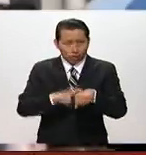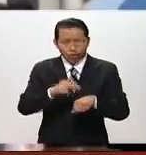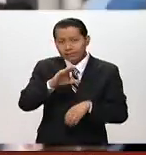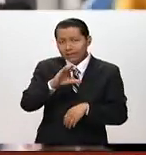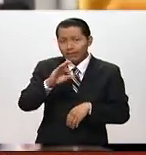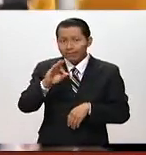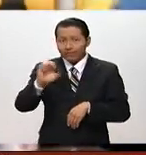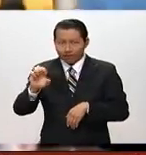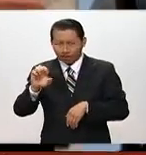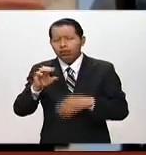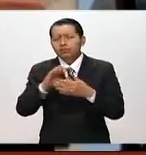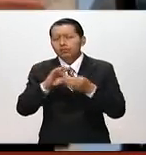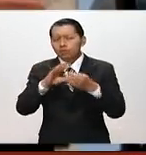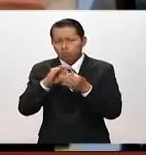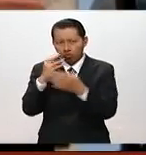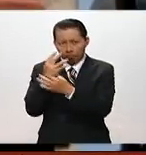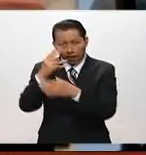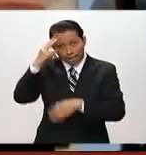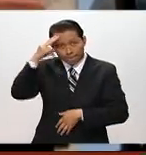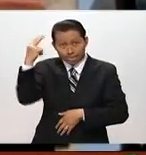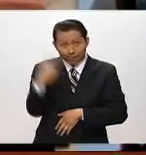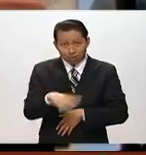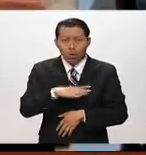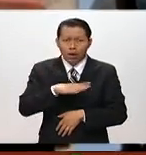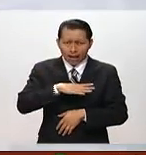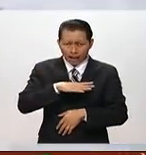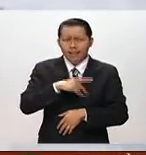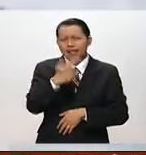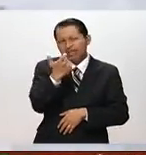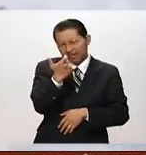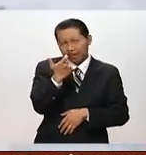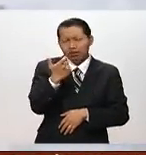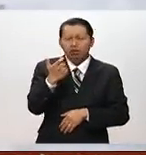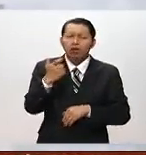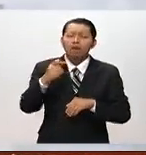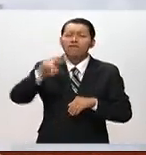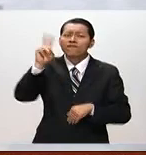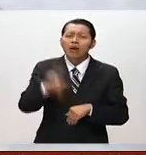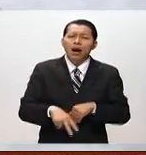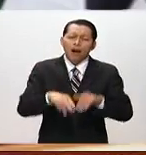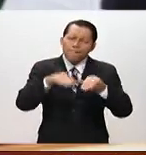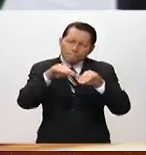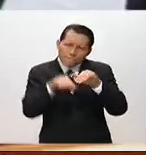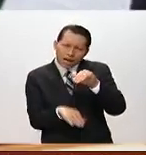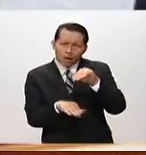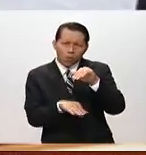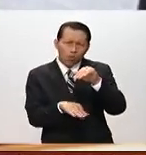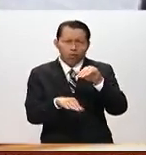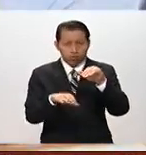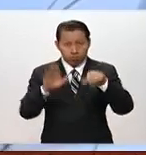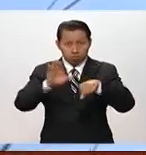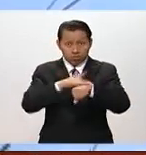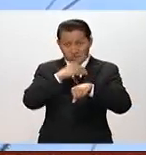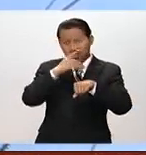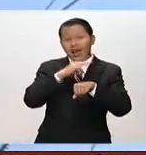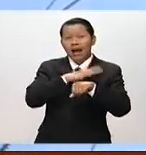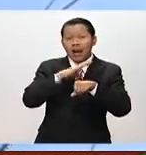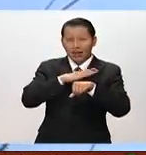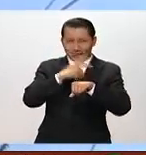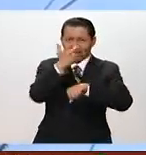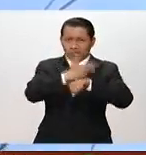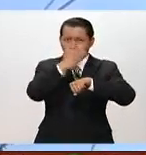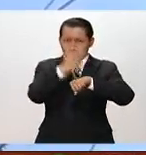que México tiene las tarifas eléctricas industriales más bajas en comparación a la mayoría de los estados de la Unión